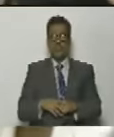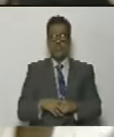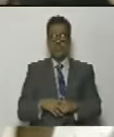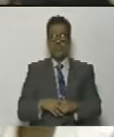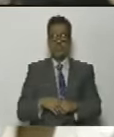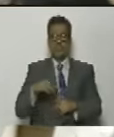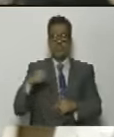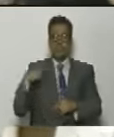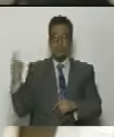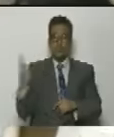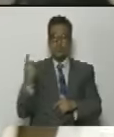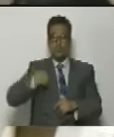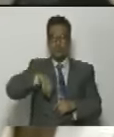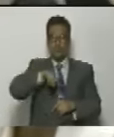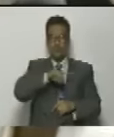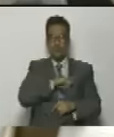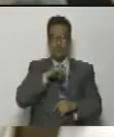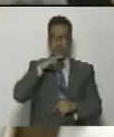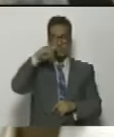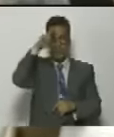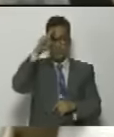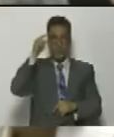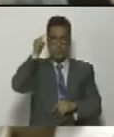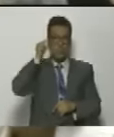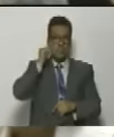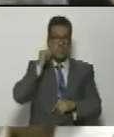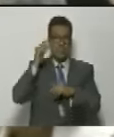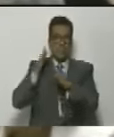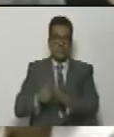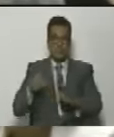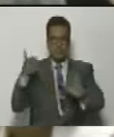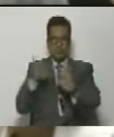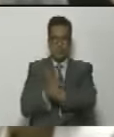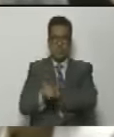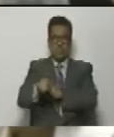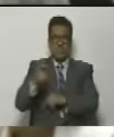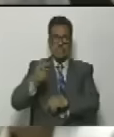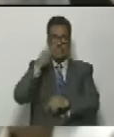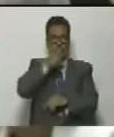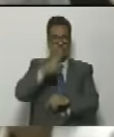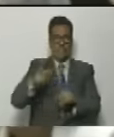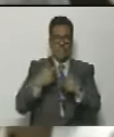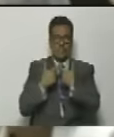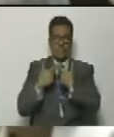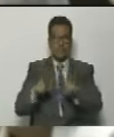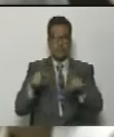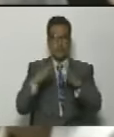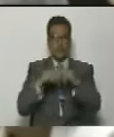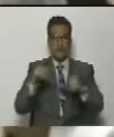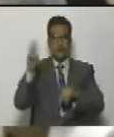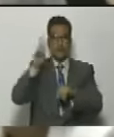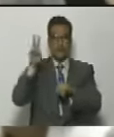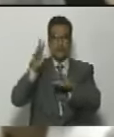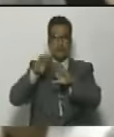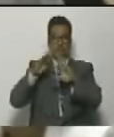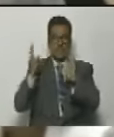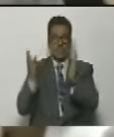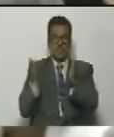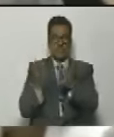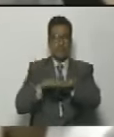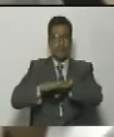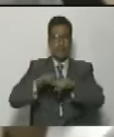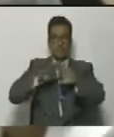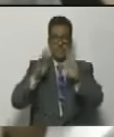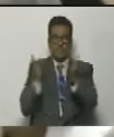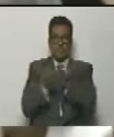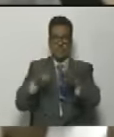con el legado de nuestro padre libertador, con lo que significa para los pueblos libres del mundo y en especial